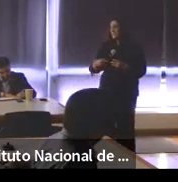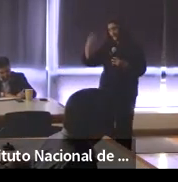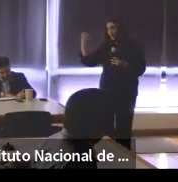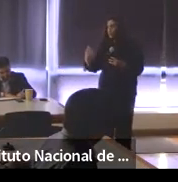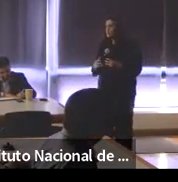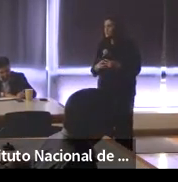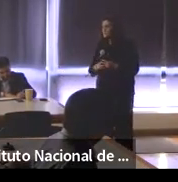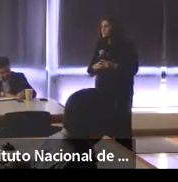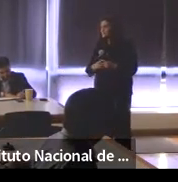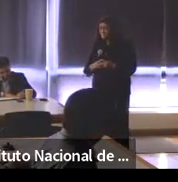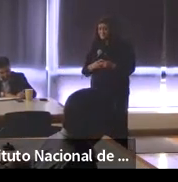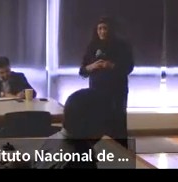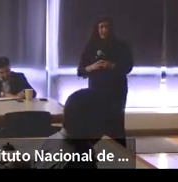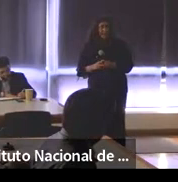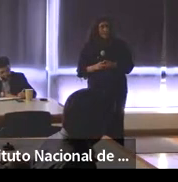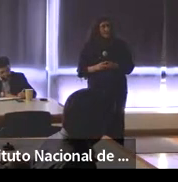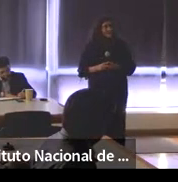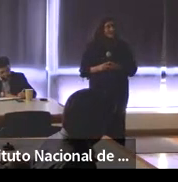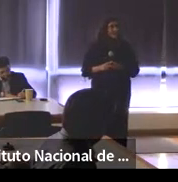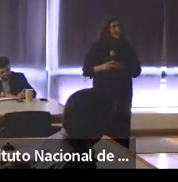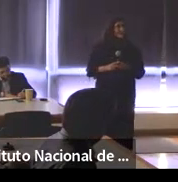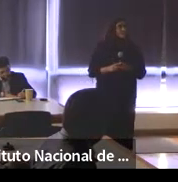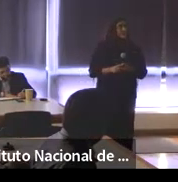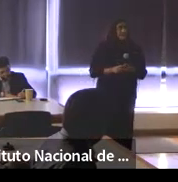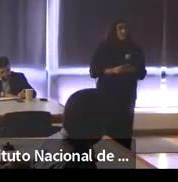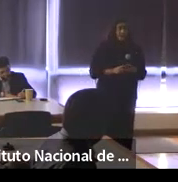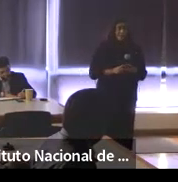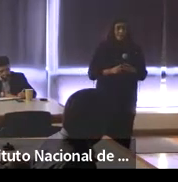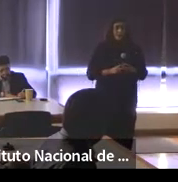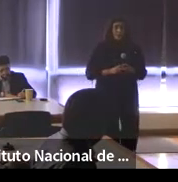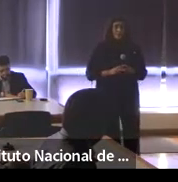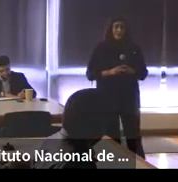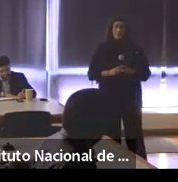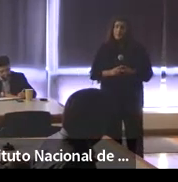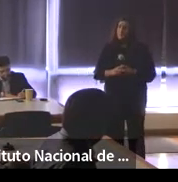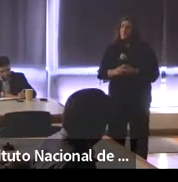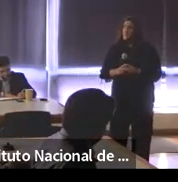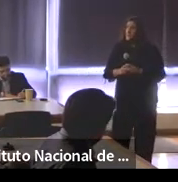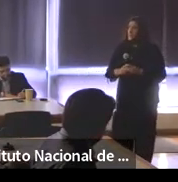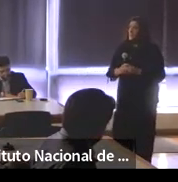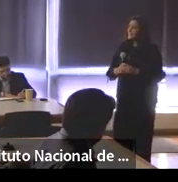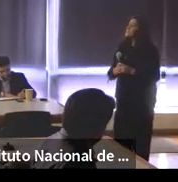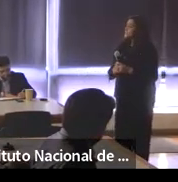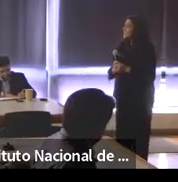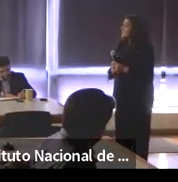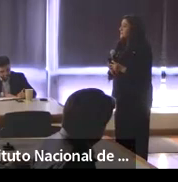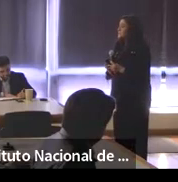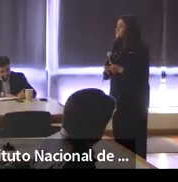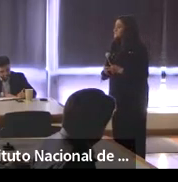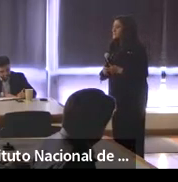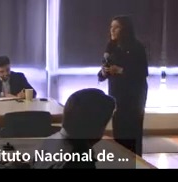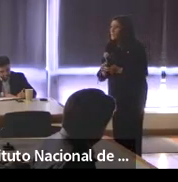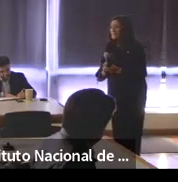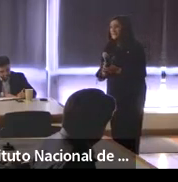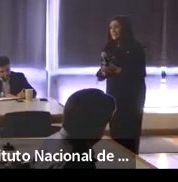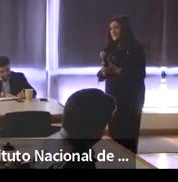de recursos y No necesariamente fíjense hay una una parte en la gestión directiva